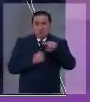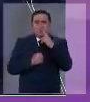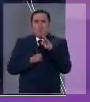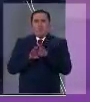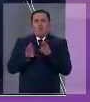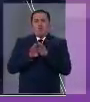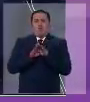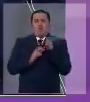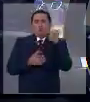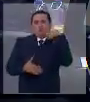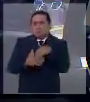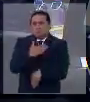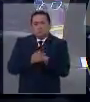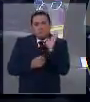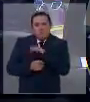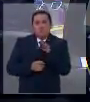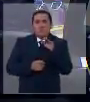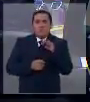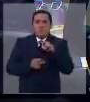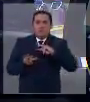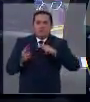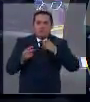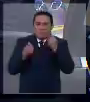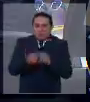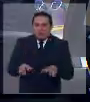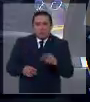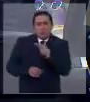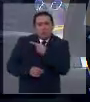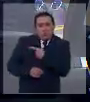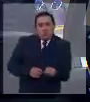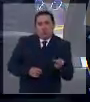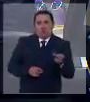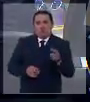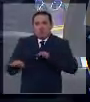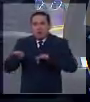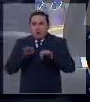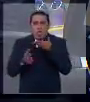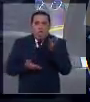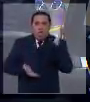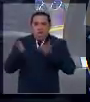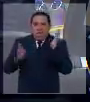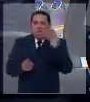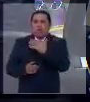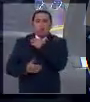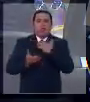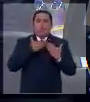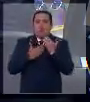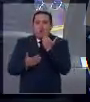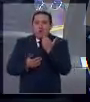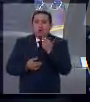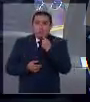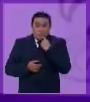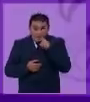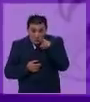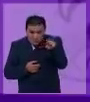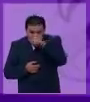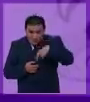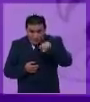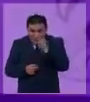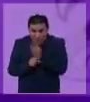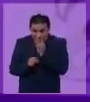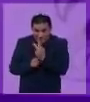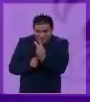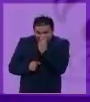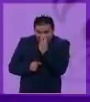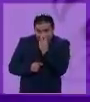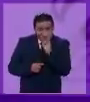con desempleo. De hacer lo que dice Andrés Manuel, quienes nos están oyendo van a enfrentar primero desempleo y un incremento en la